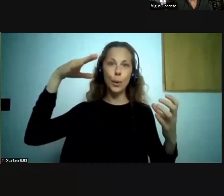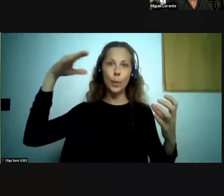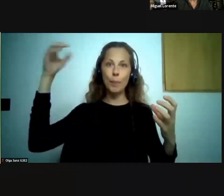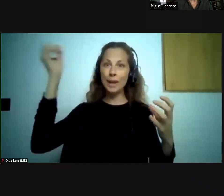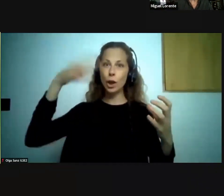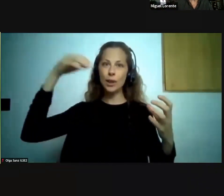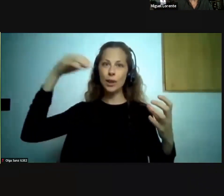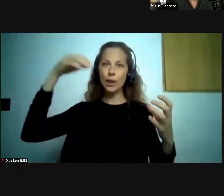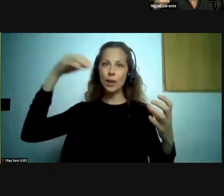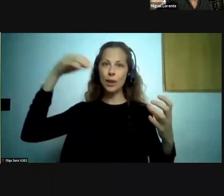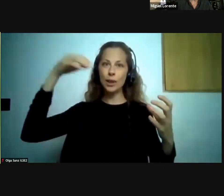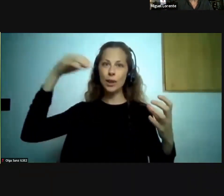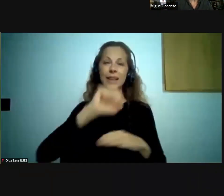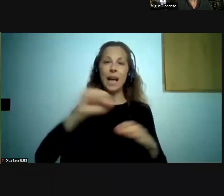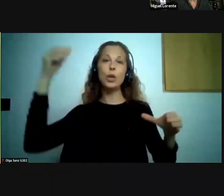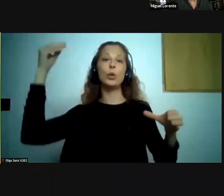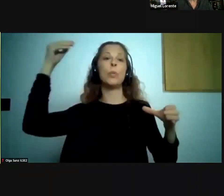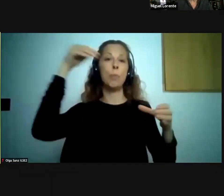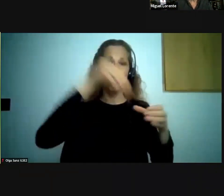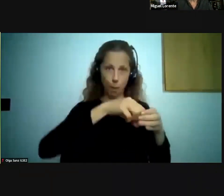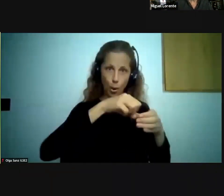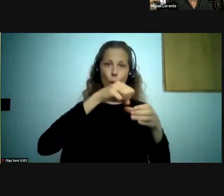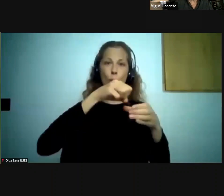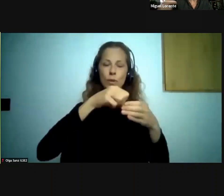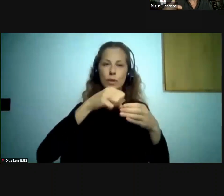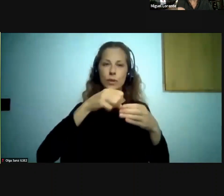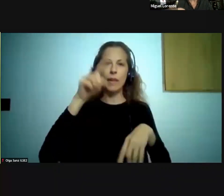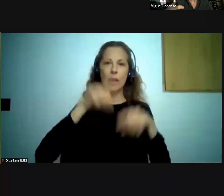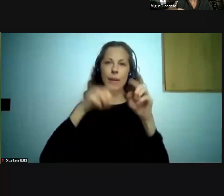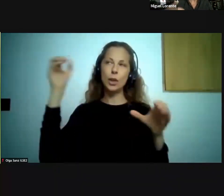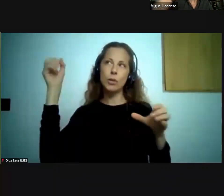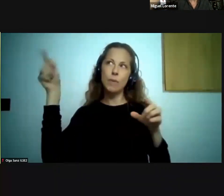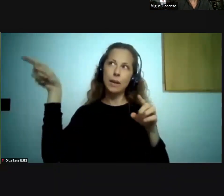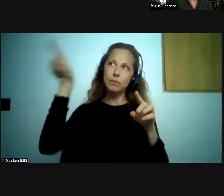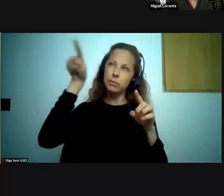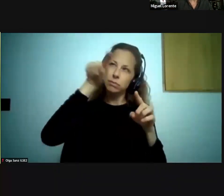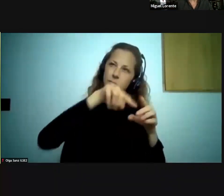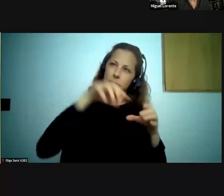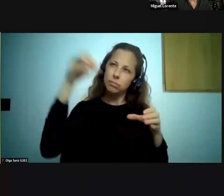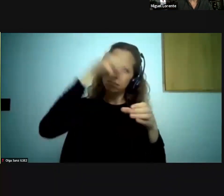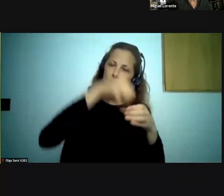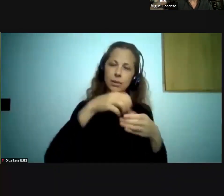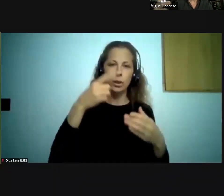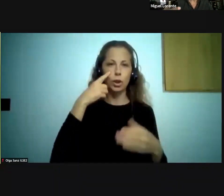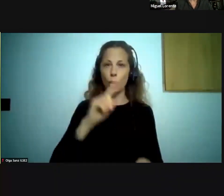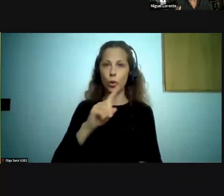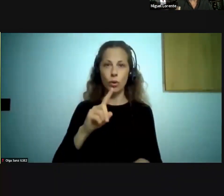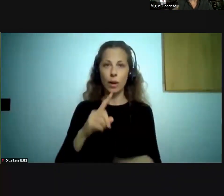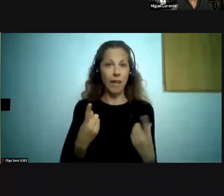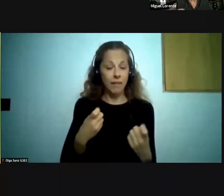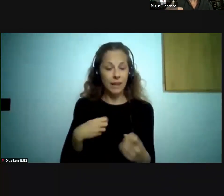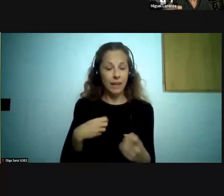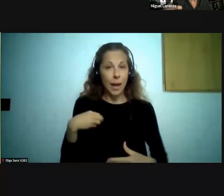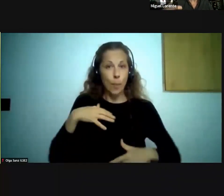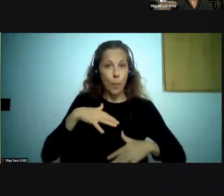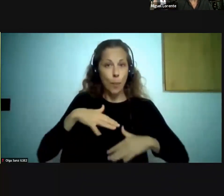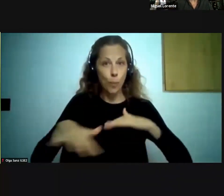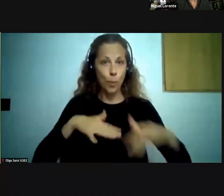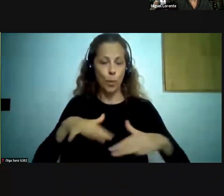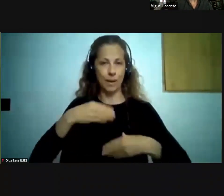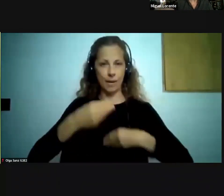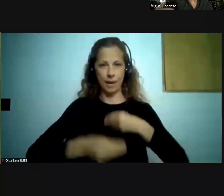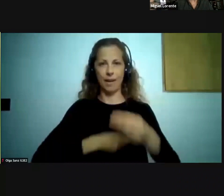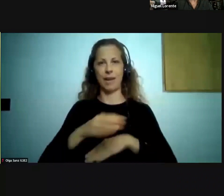de 60 años, según la trayectoria que está siguiendo. La igualdad es lo que hagamos por alcanzar la igualdad. Entonces, ahora